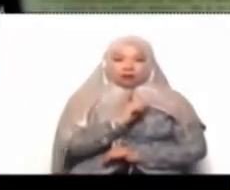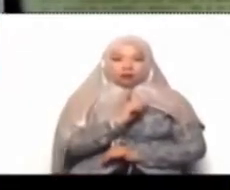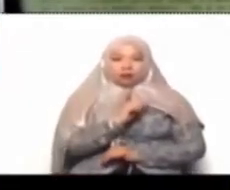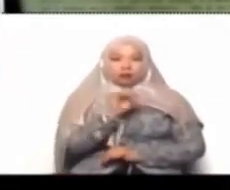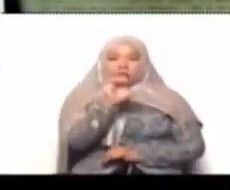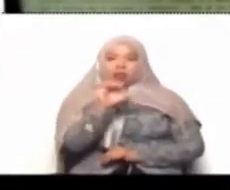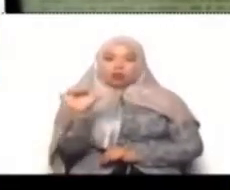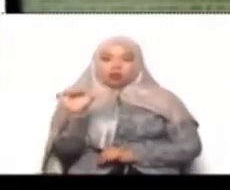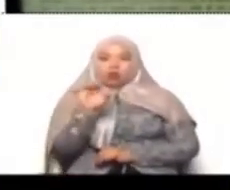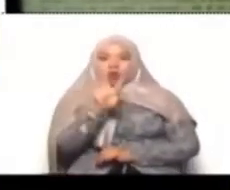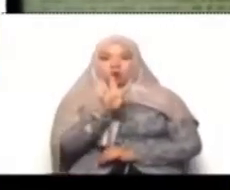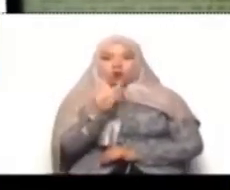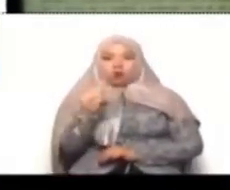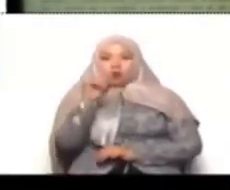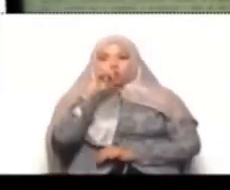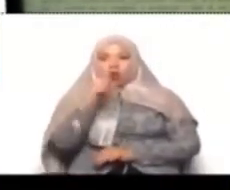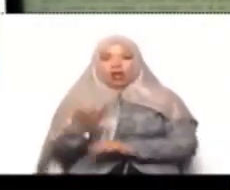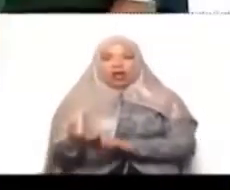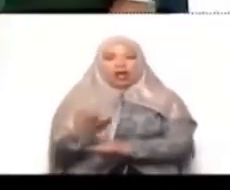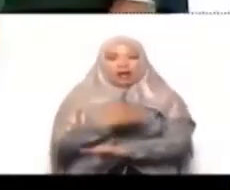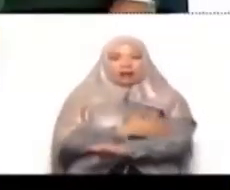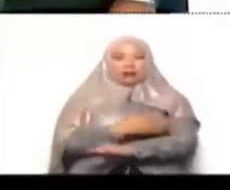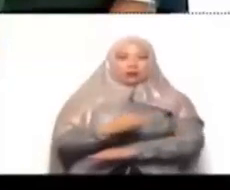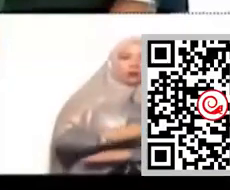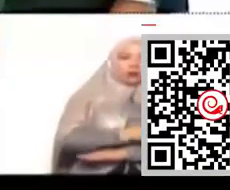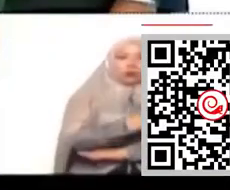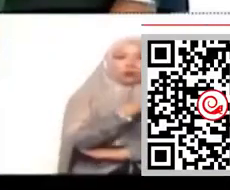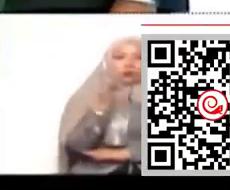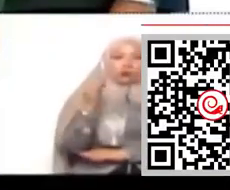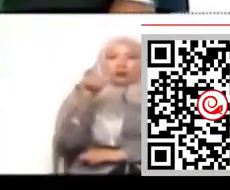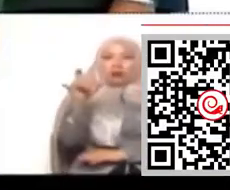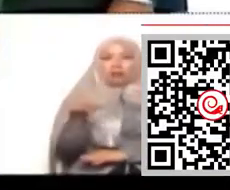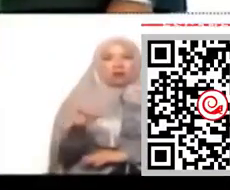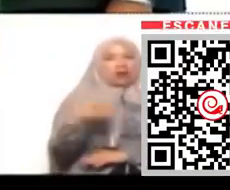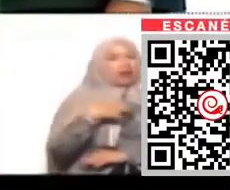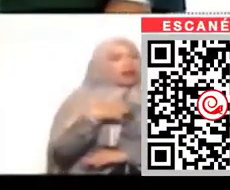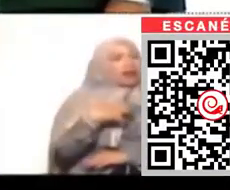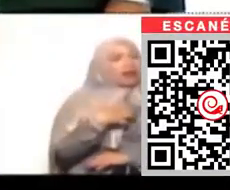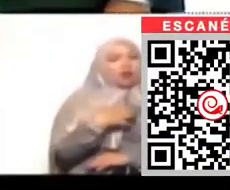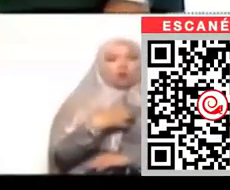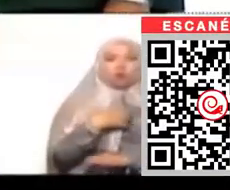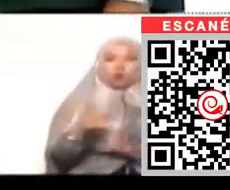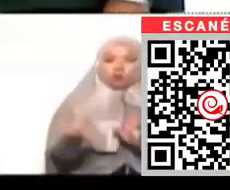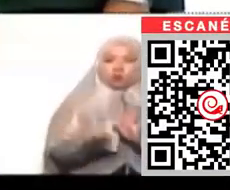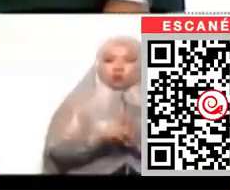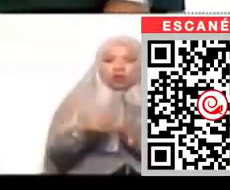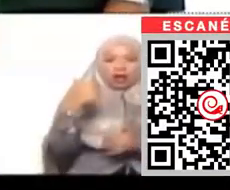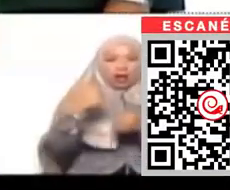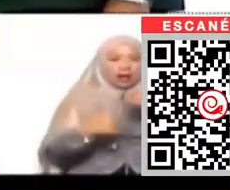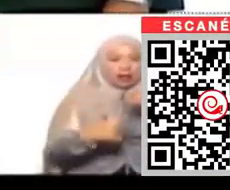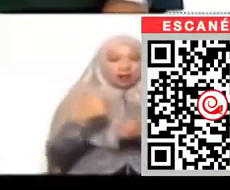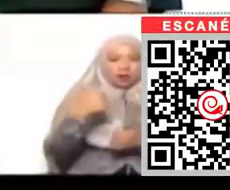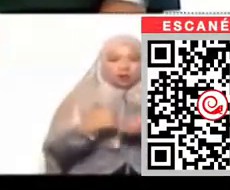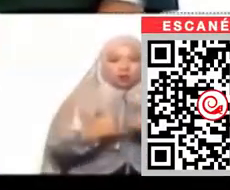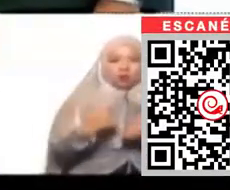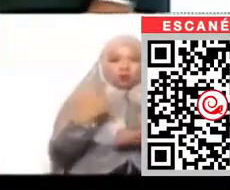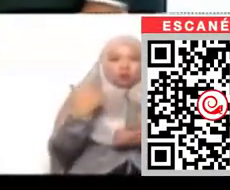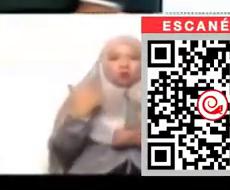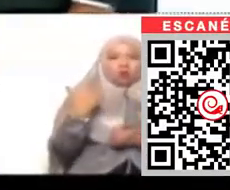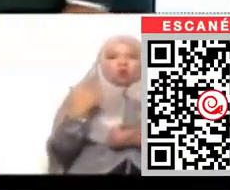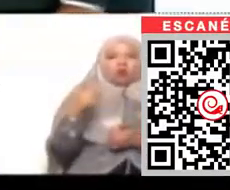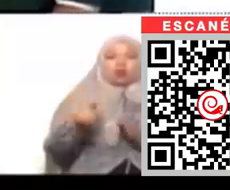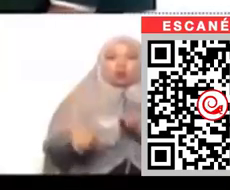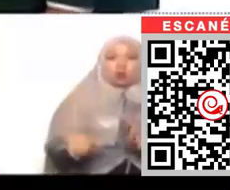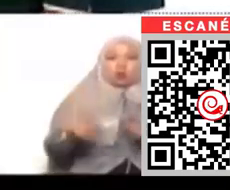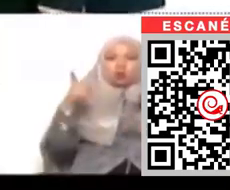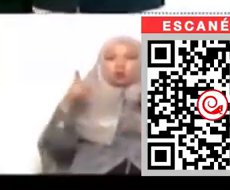semanas, 48 horas antes, una inhabilitada escoge a una candidata que no tiene el aval, y